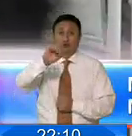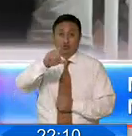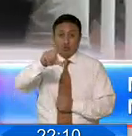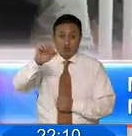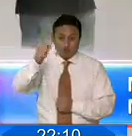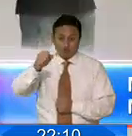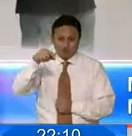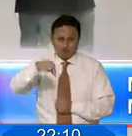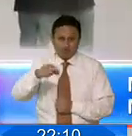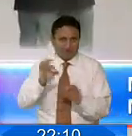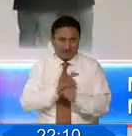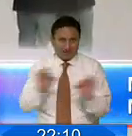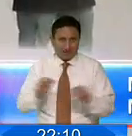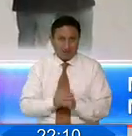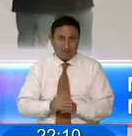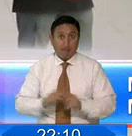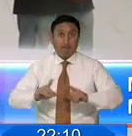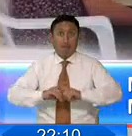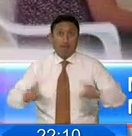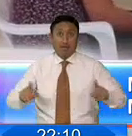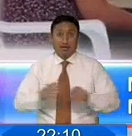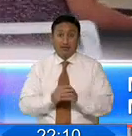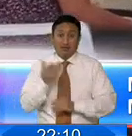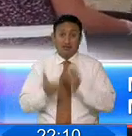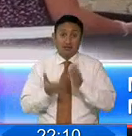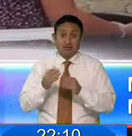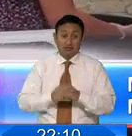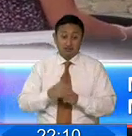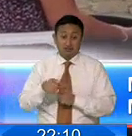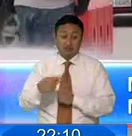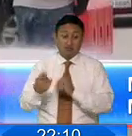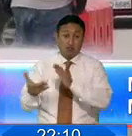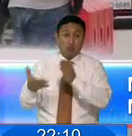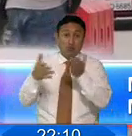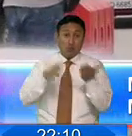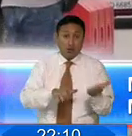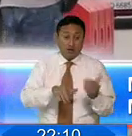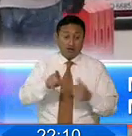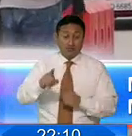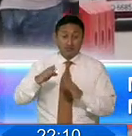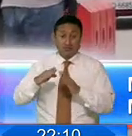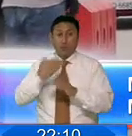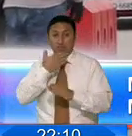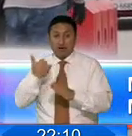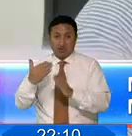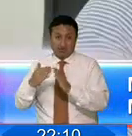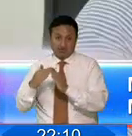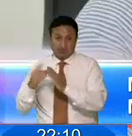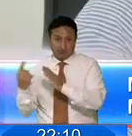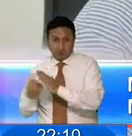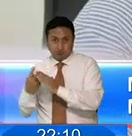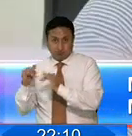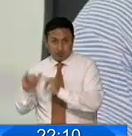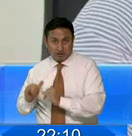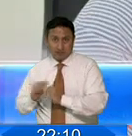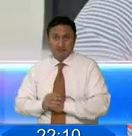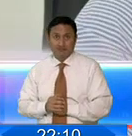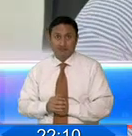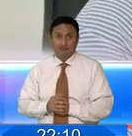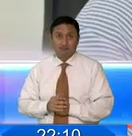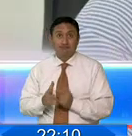de kubik pero sí un aumento de decesos en las últimas semanas mantiene el aislamiento en su territorio pedimos urgentemente